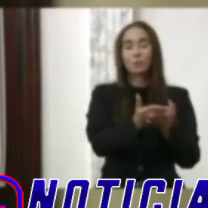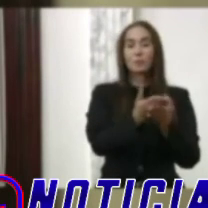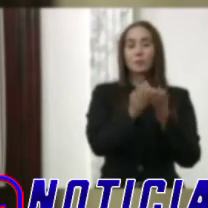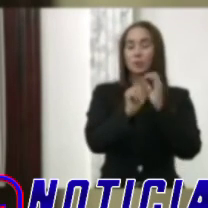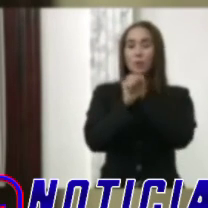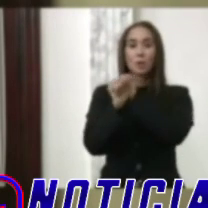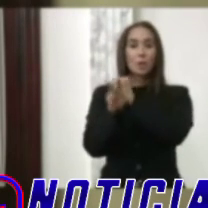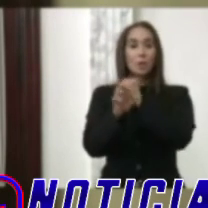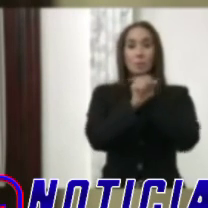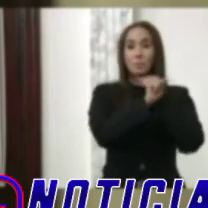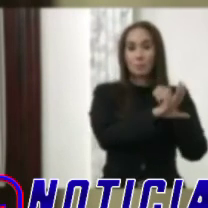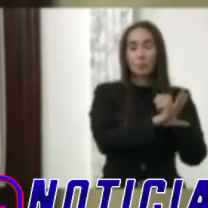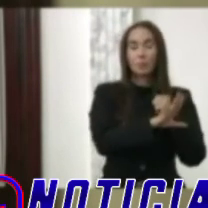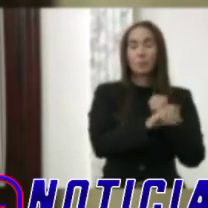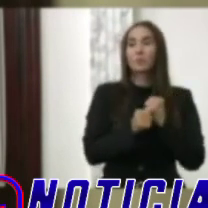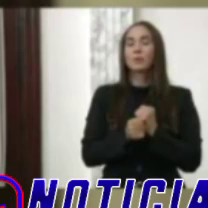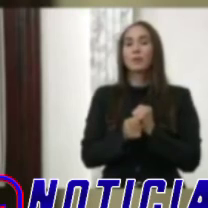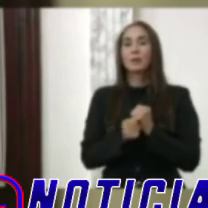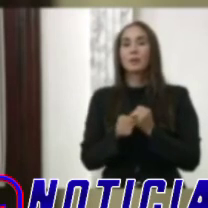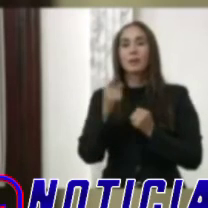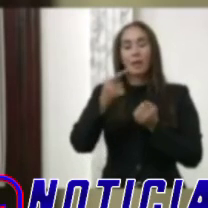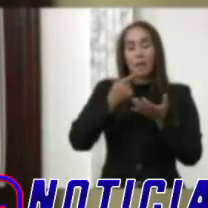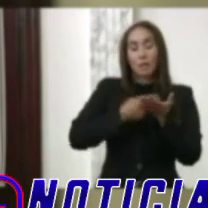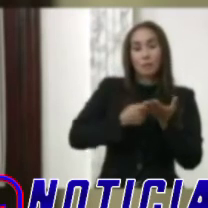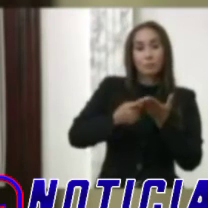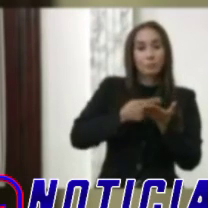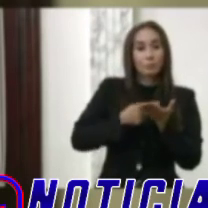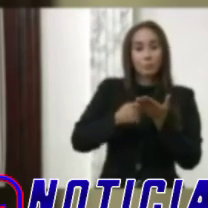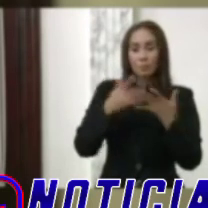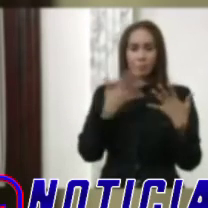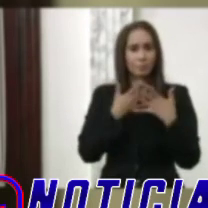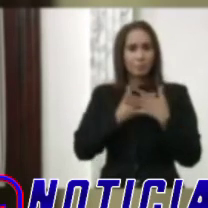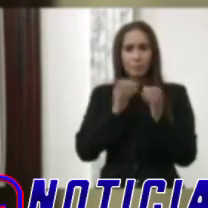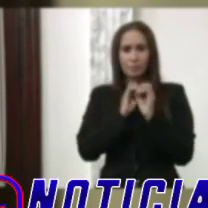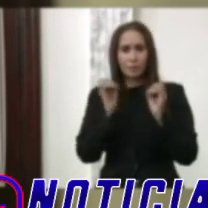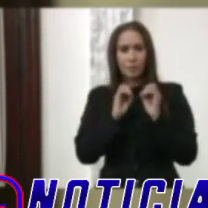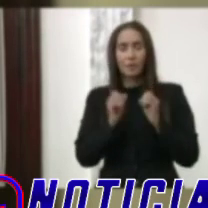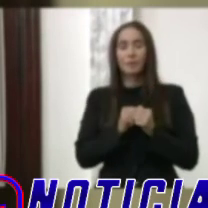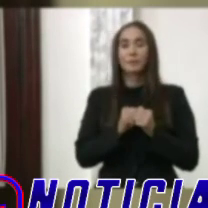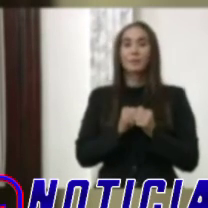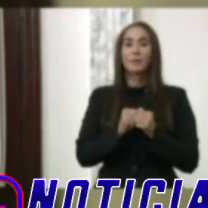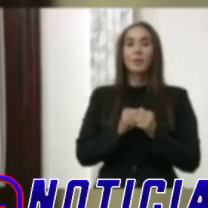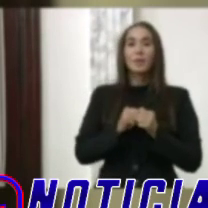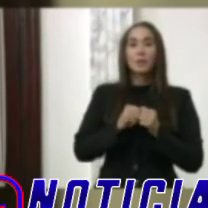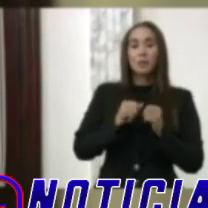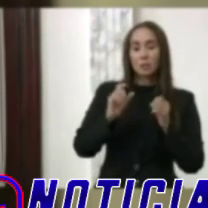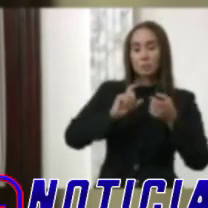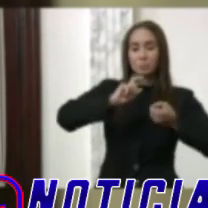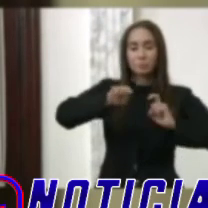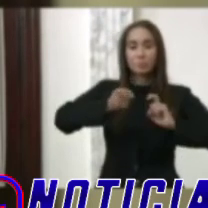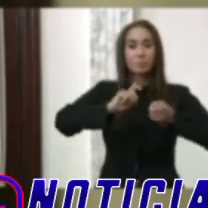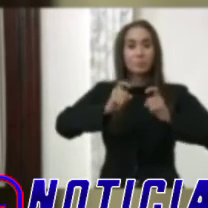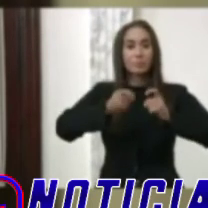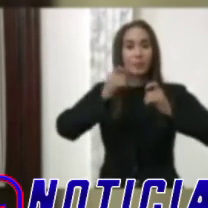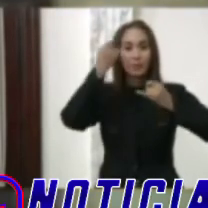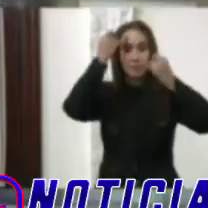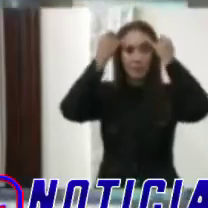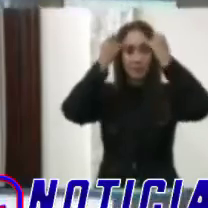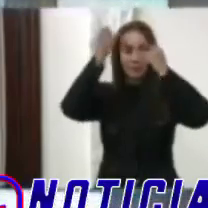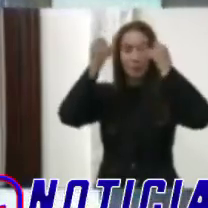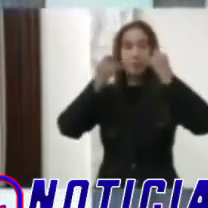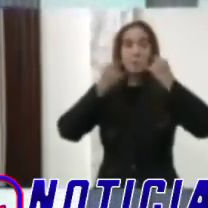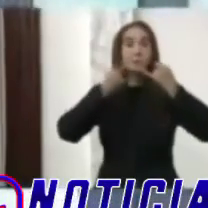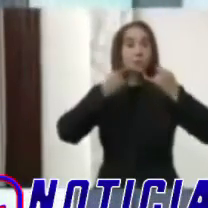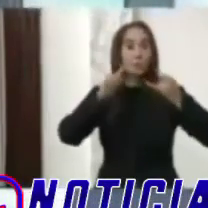cortapisas, de cuestionarla sin temores y de promover el libre intercambio de ideas y opiniones. Pero